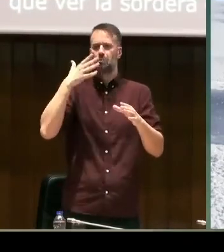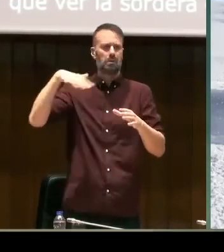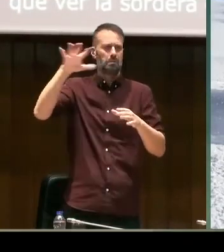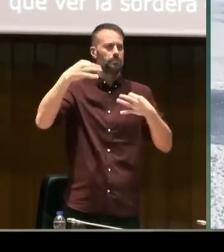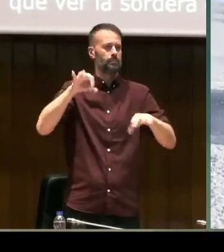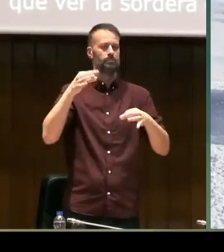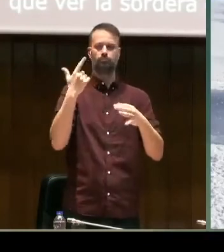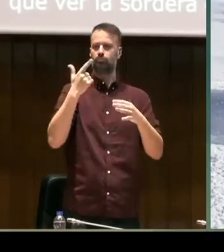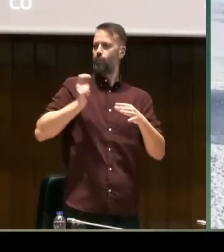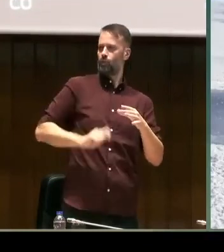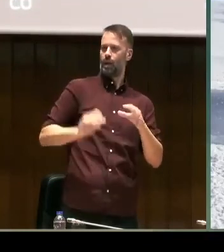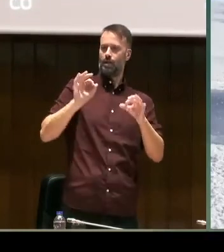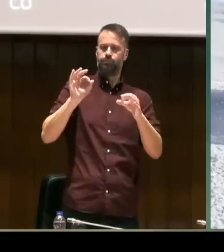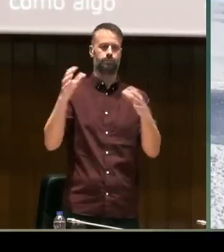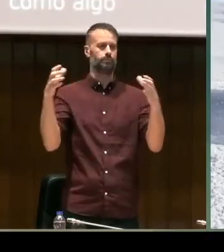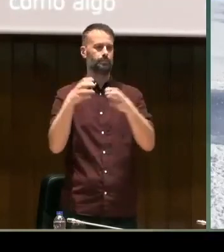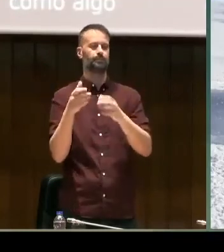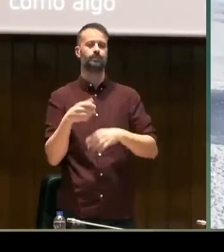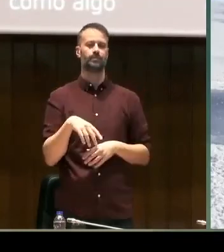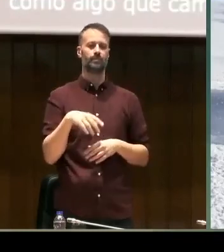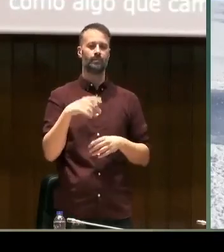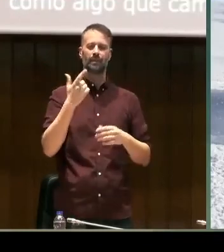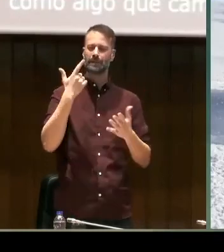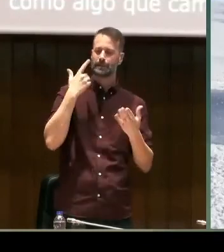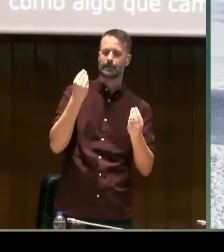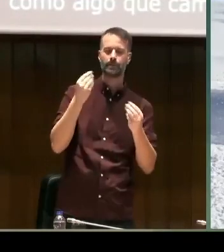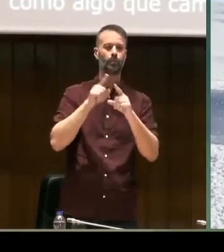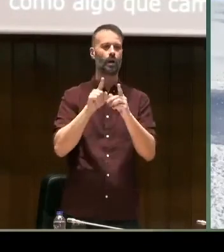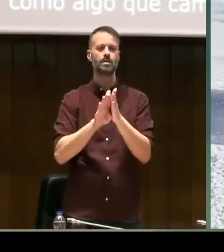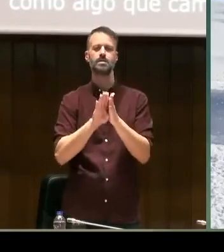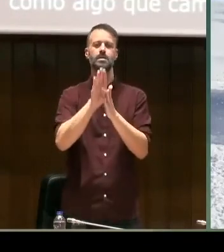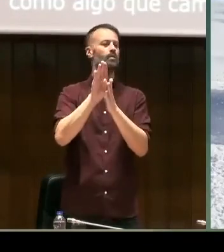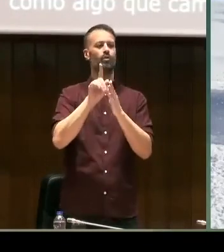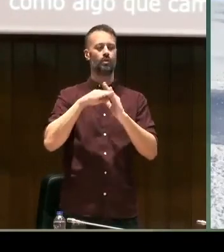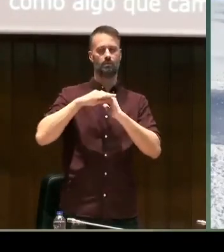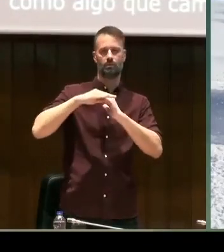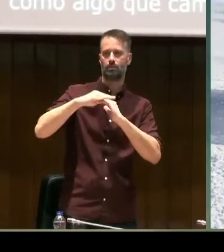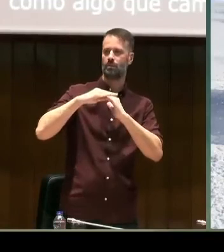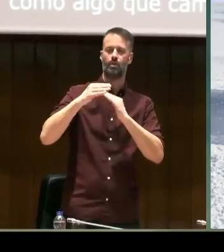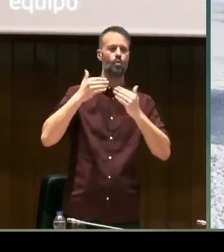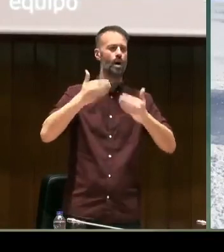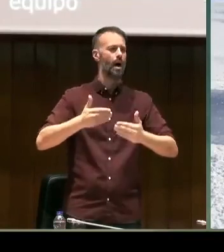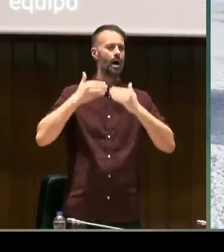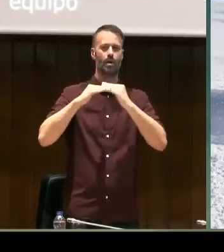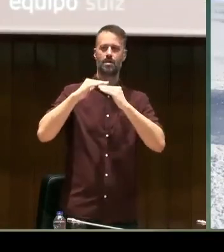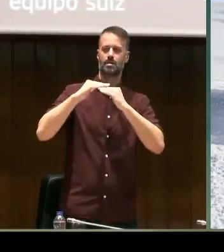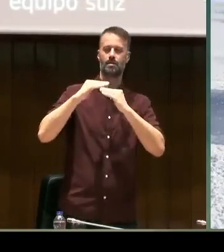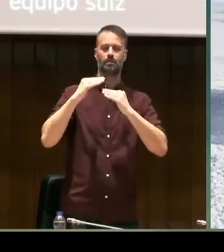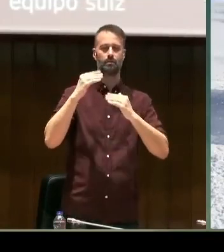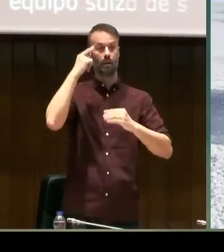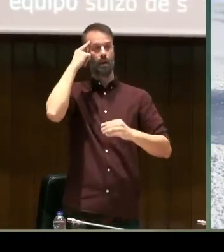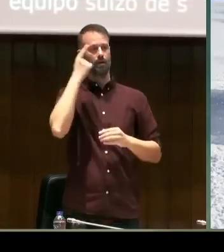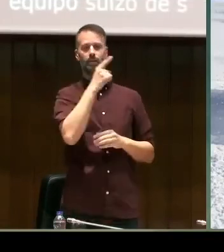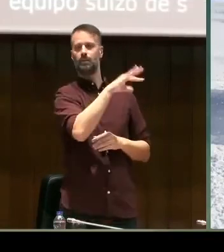Es un equipo nacional con profesionales que participan de él. Y este equipo